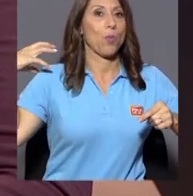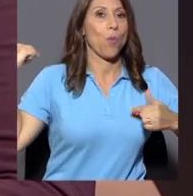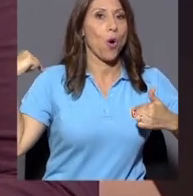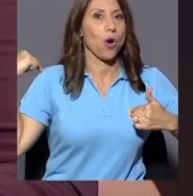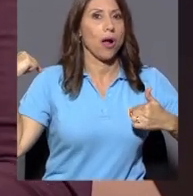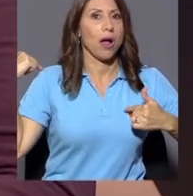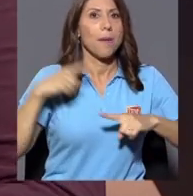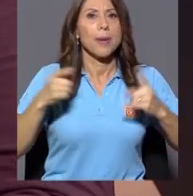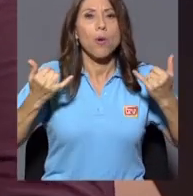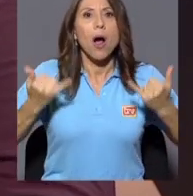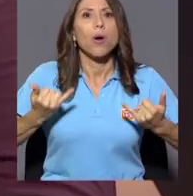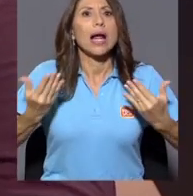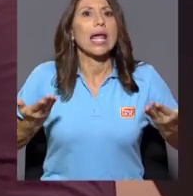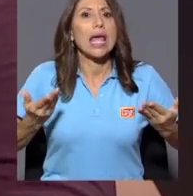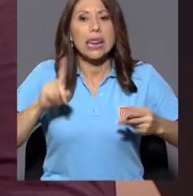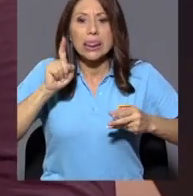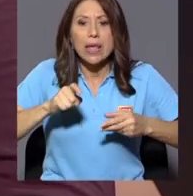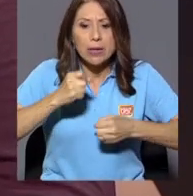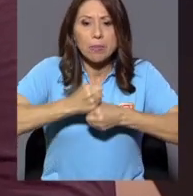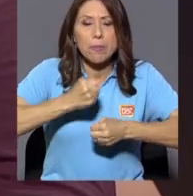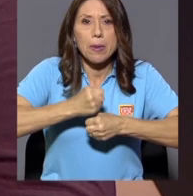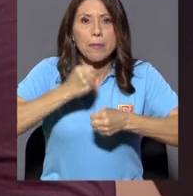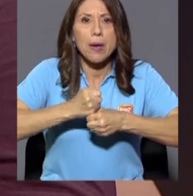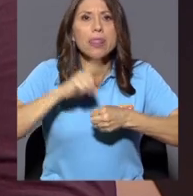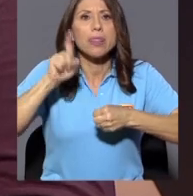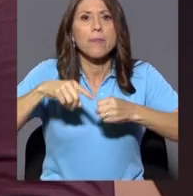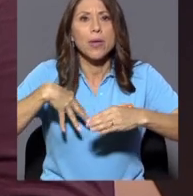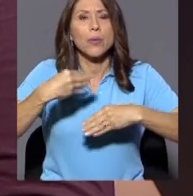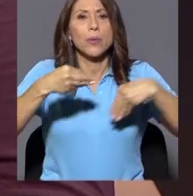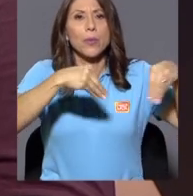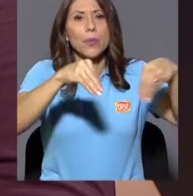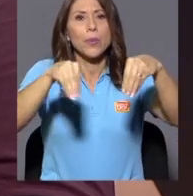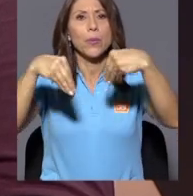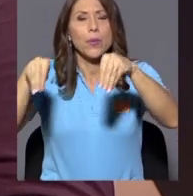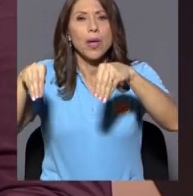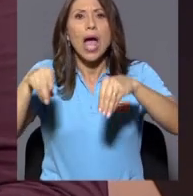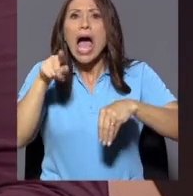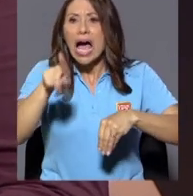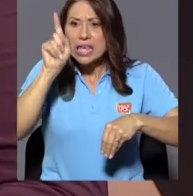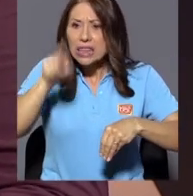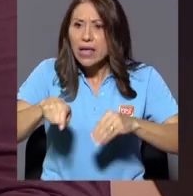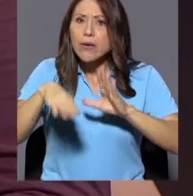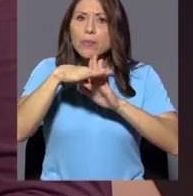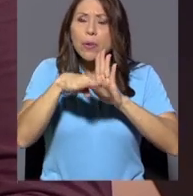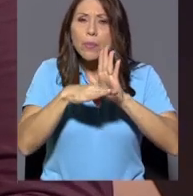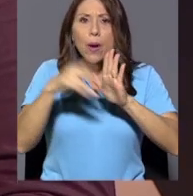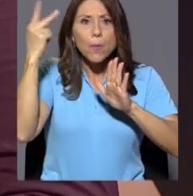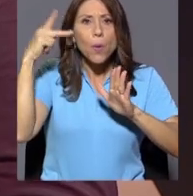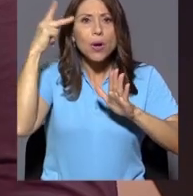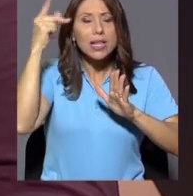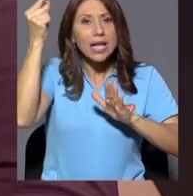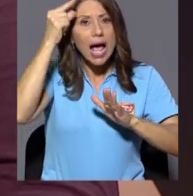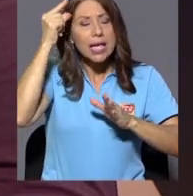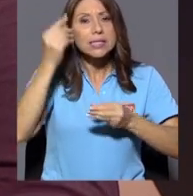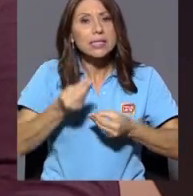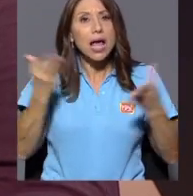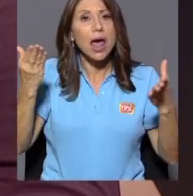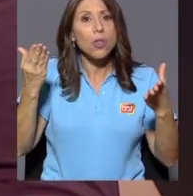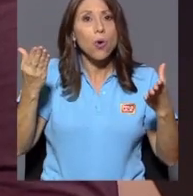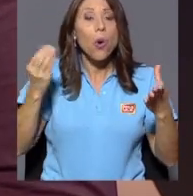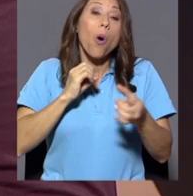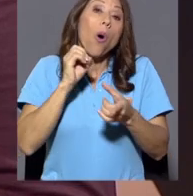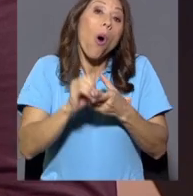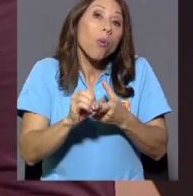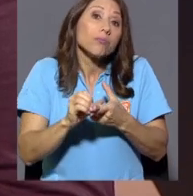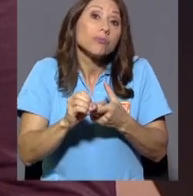tiene que empezar a hacer producir y salir al mercado ahí tiene que haber una política de estado si queremos que eso llegue a todo o si no vamos a quedar en